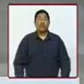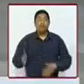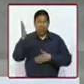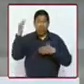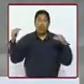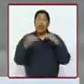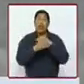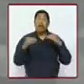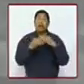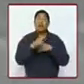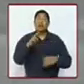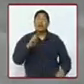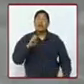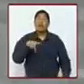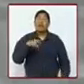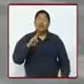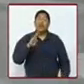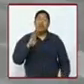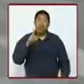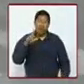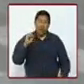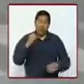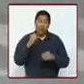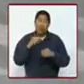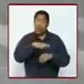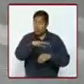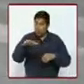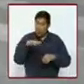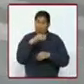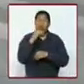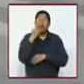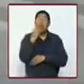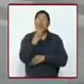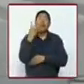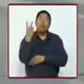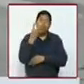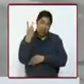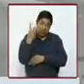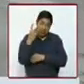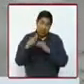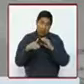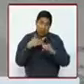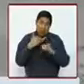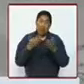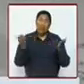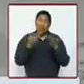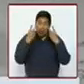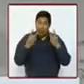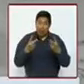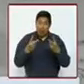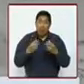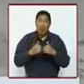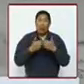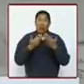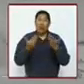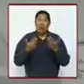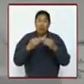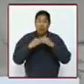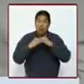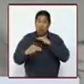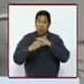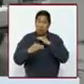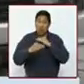Esta es la avenida República, zona Villa Victoria, ciudad de La Paz. Las imágenes nos llegan a nuestra línea de reporteros al día, donde se ve claramente cómo el